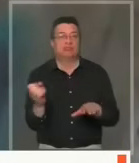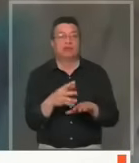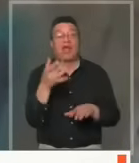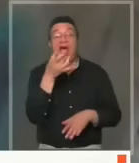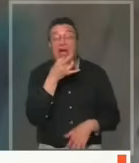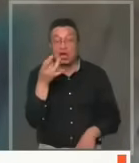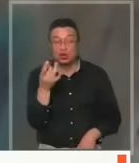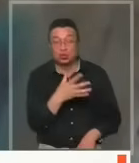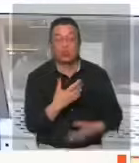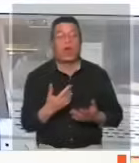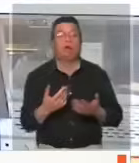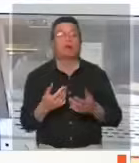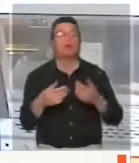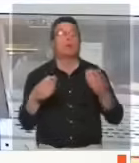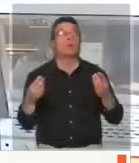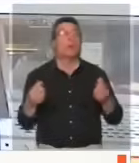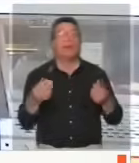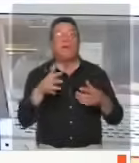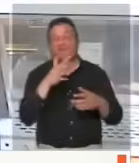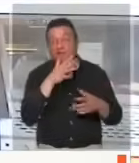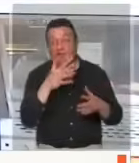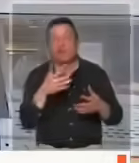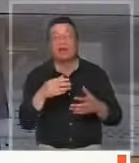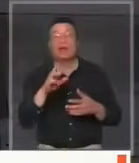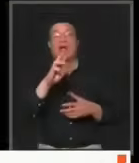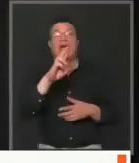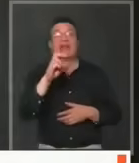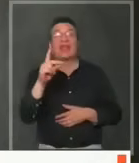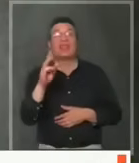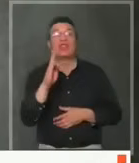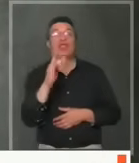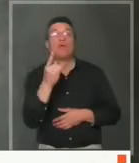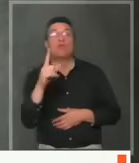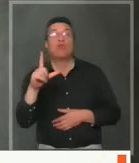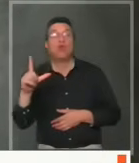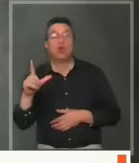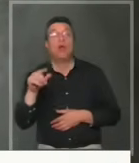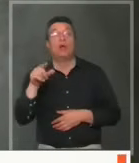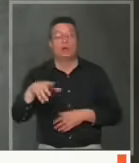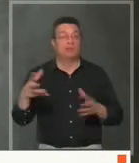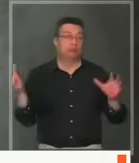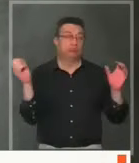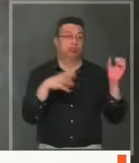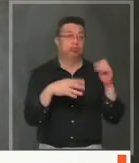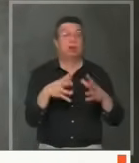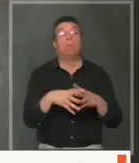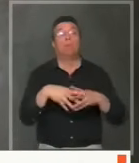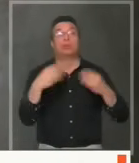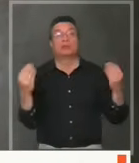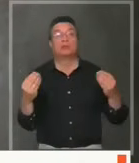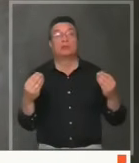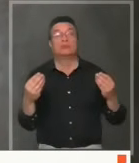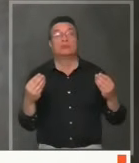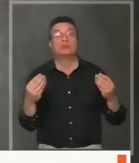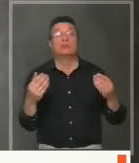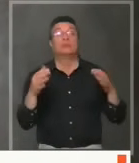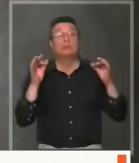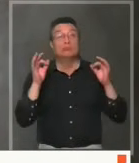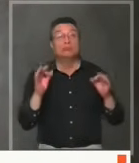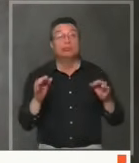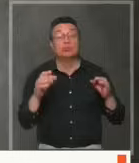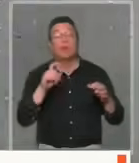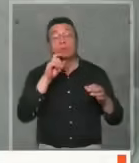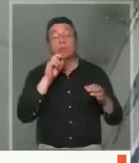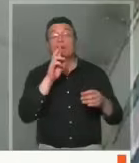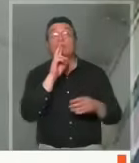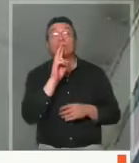azúcar, llevaron bebidas, Red Bull, maletas. Después de esto, escaparon. Definitivamente, la respuesta